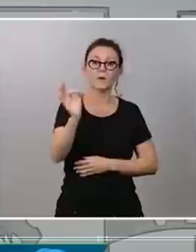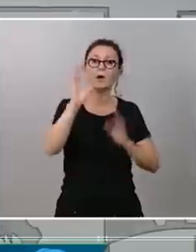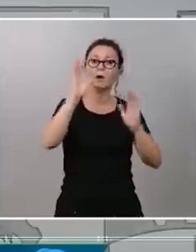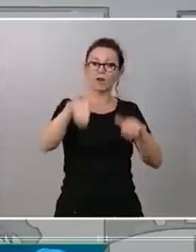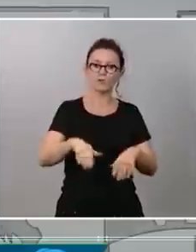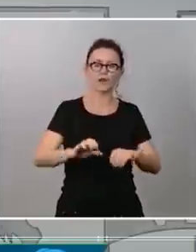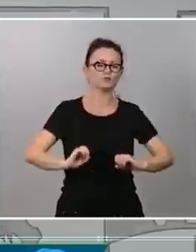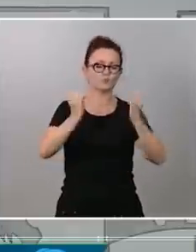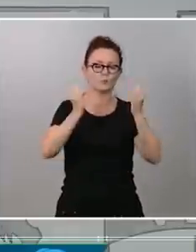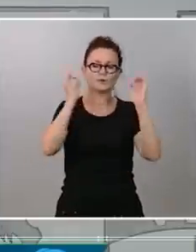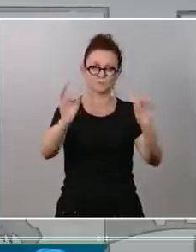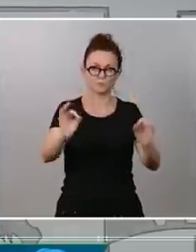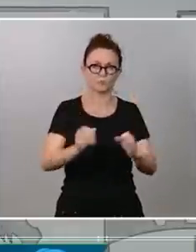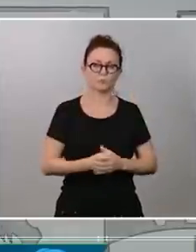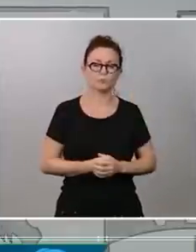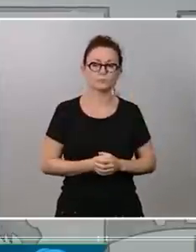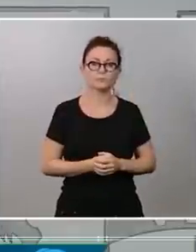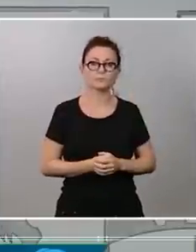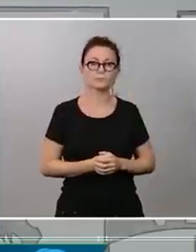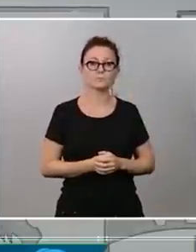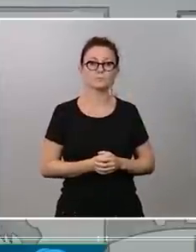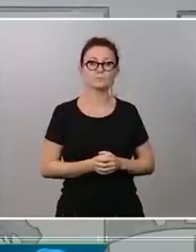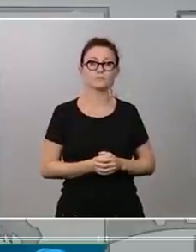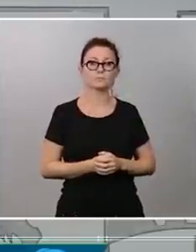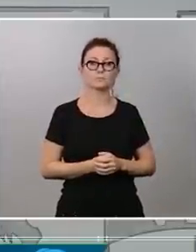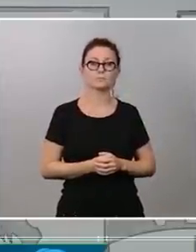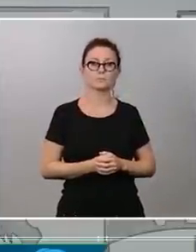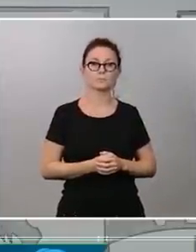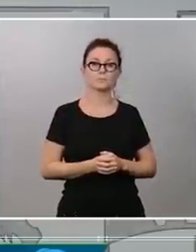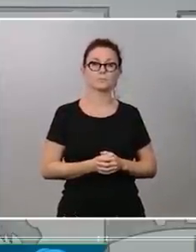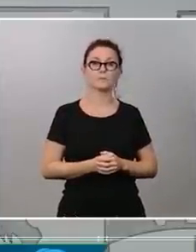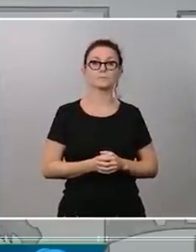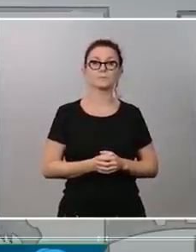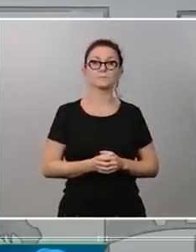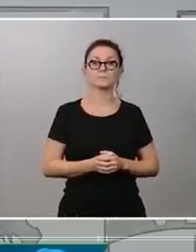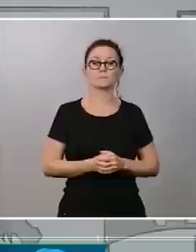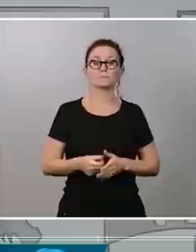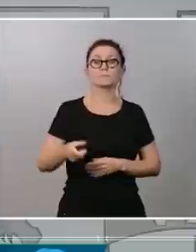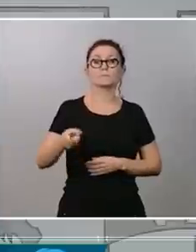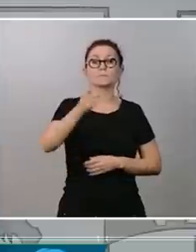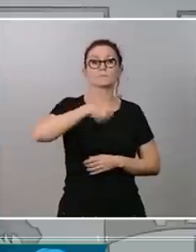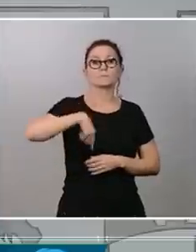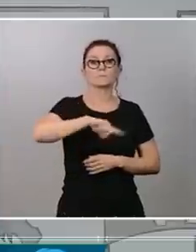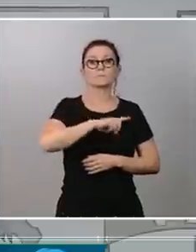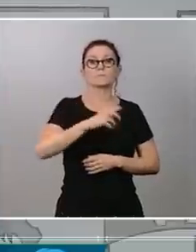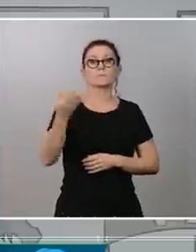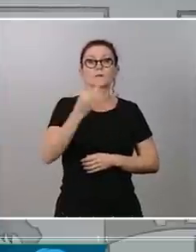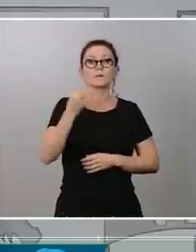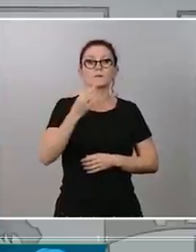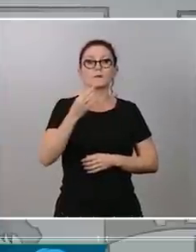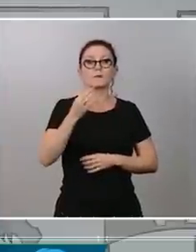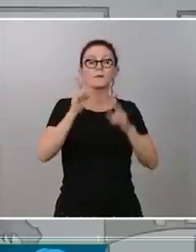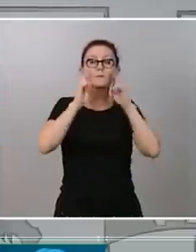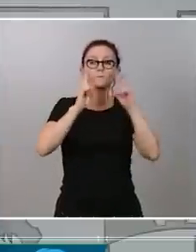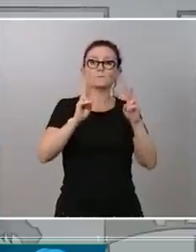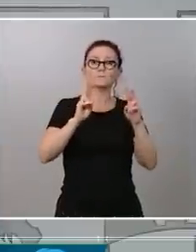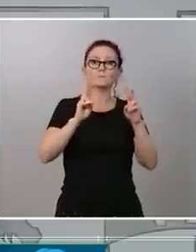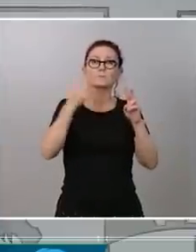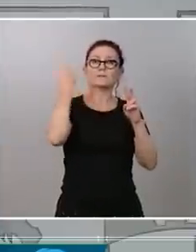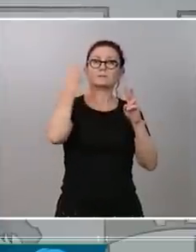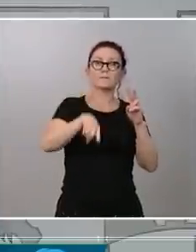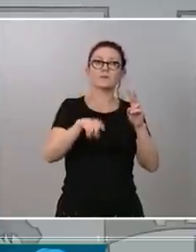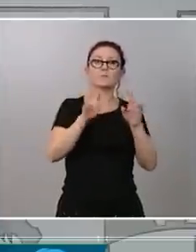tiene una doble vara de medir una doble moral y entonces a mí lo que diga a estos señores a ver me importa pero